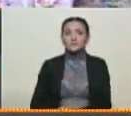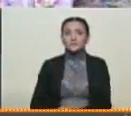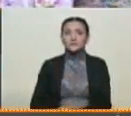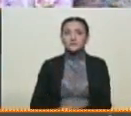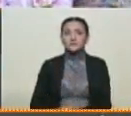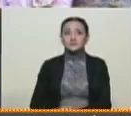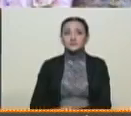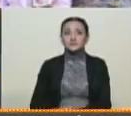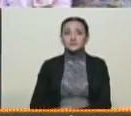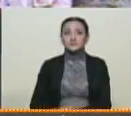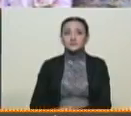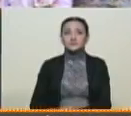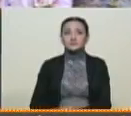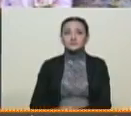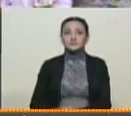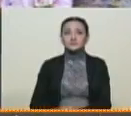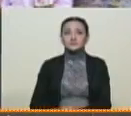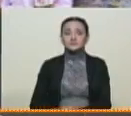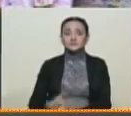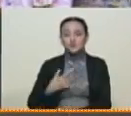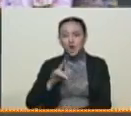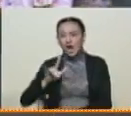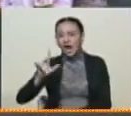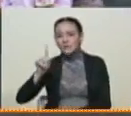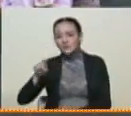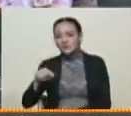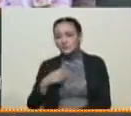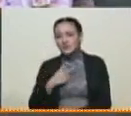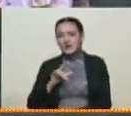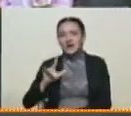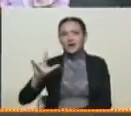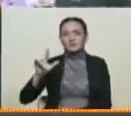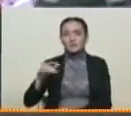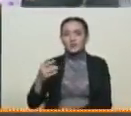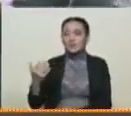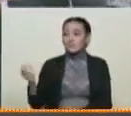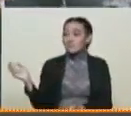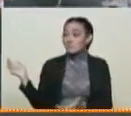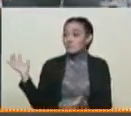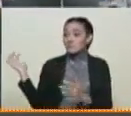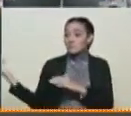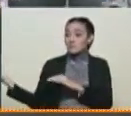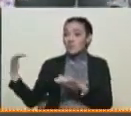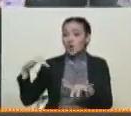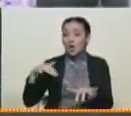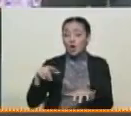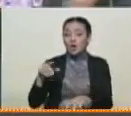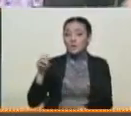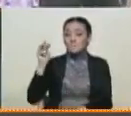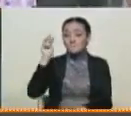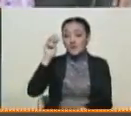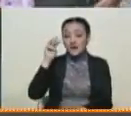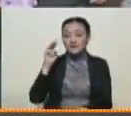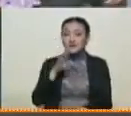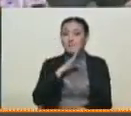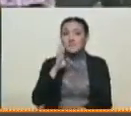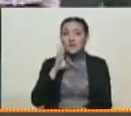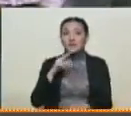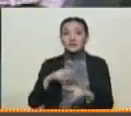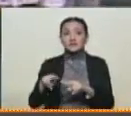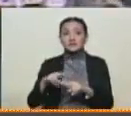todos. Se vinieron las maestras, las madres, los niños.